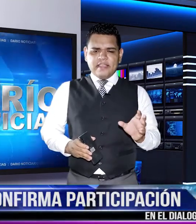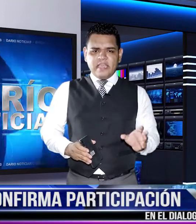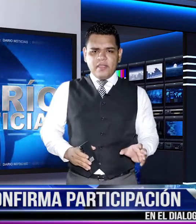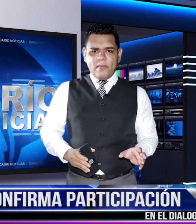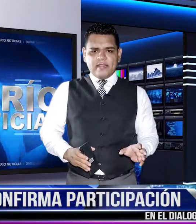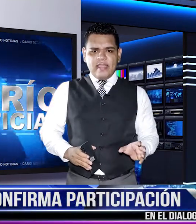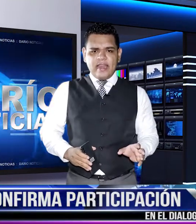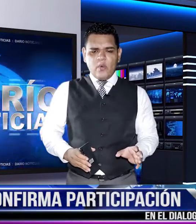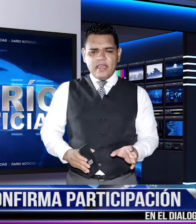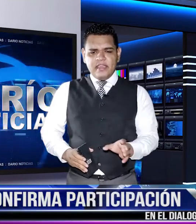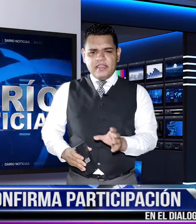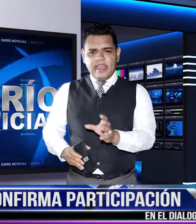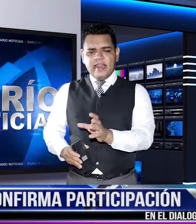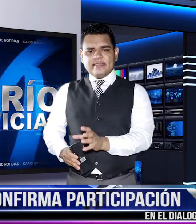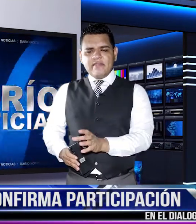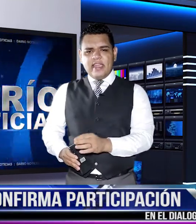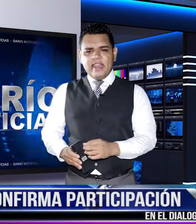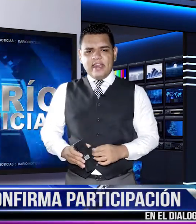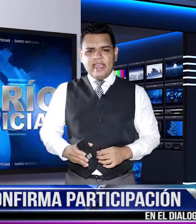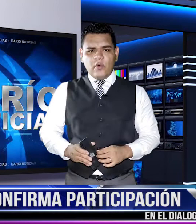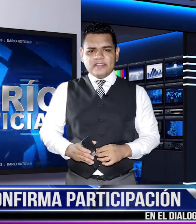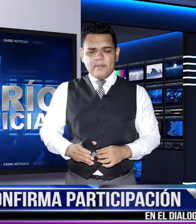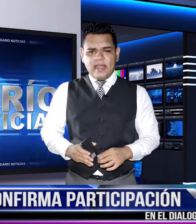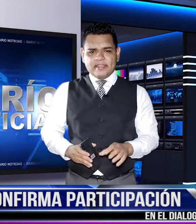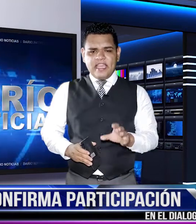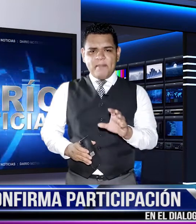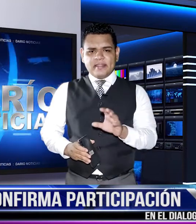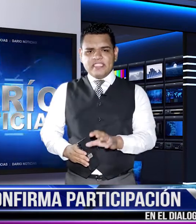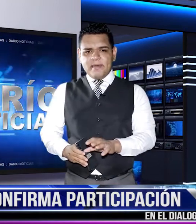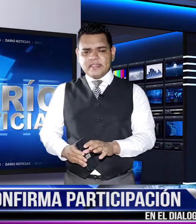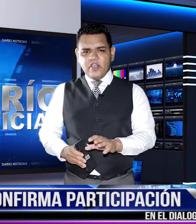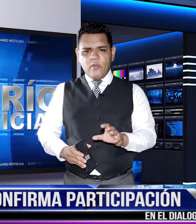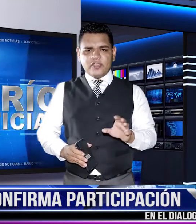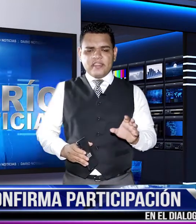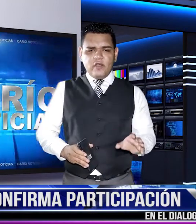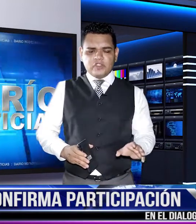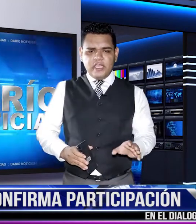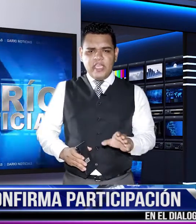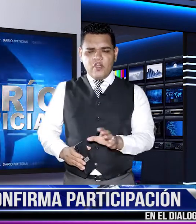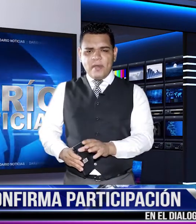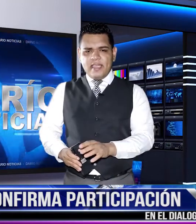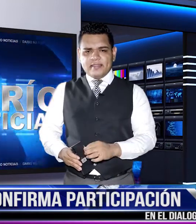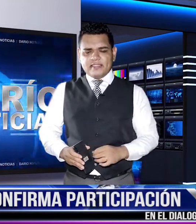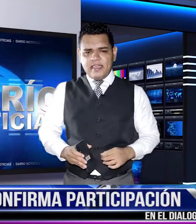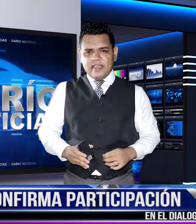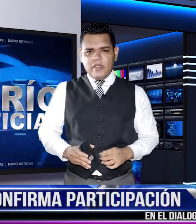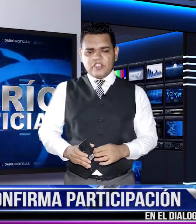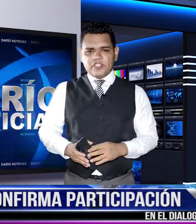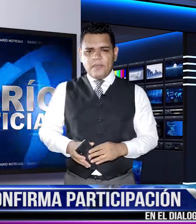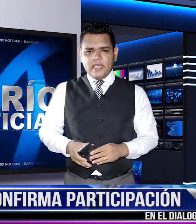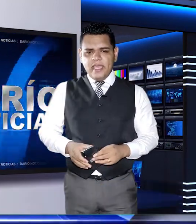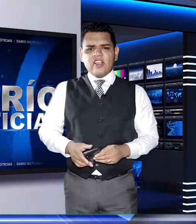la Conferencia Episcopal de Nicaragua y de la Iglesia Evangélica Nicaragüense para que sean partícipes como testigos y acompañantes de